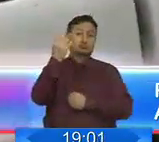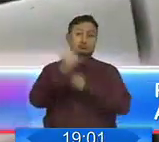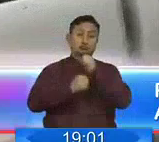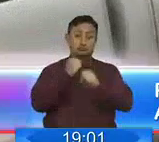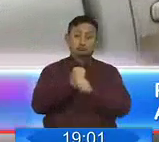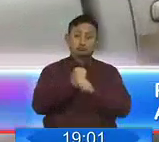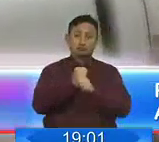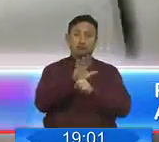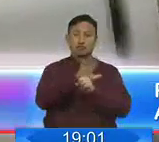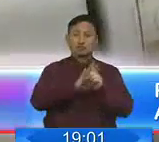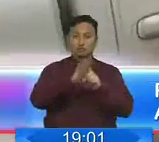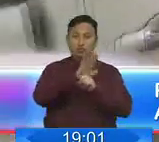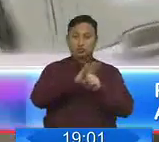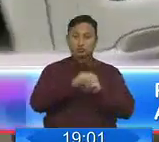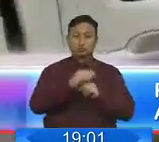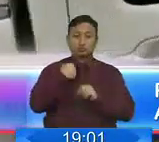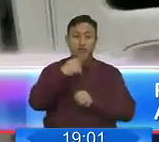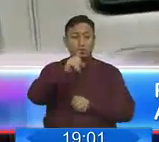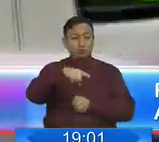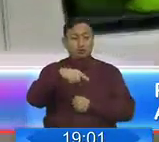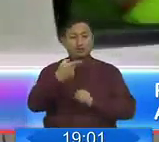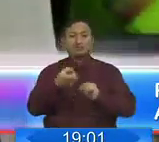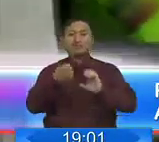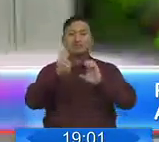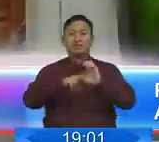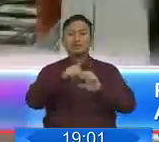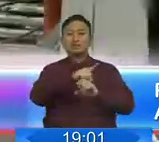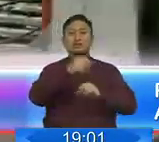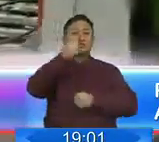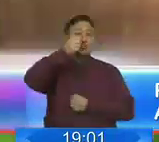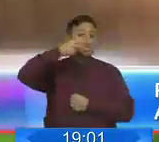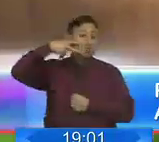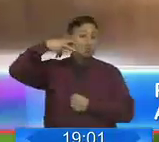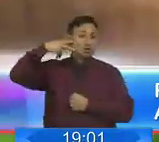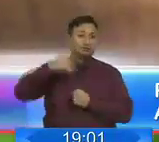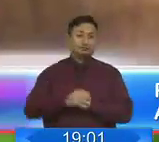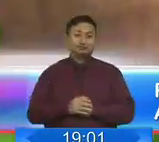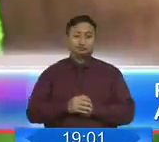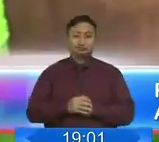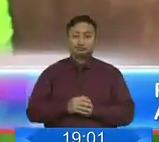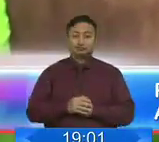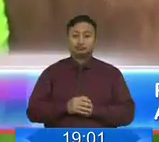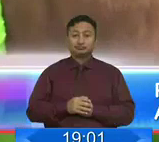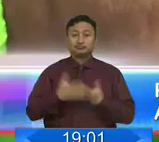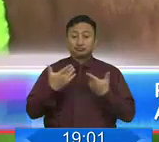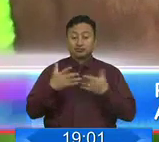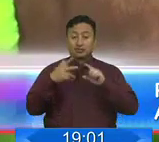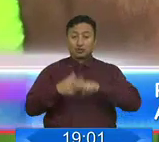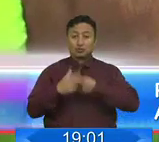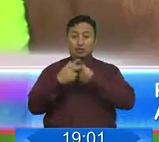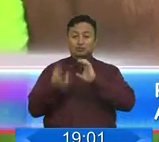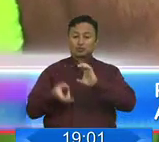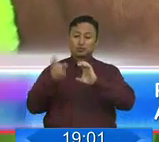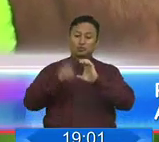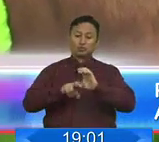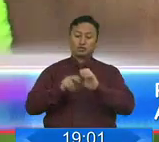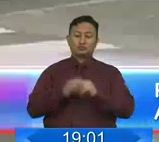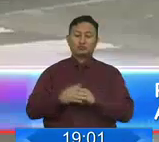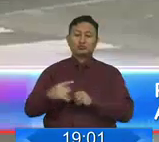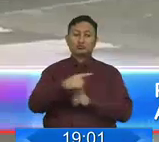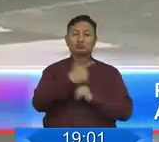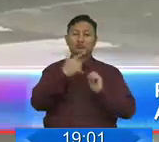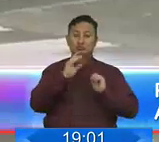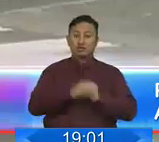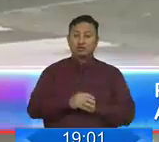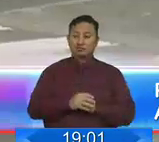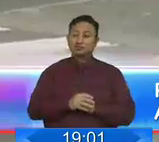de edad que pidió sus servicios en Puyo, capital de Pastaza. A pocos minutos de iniciar la carrera, el taxista le hizo